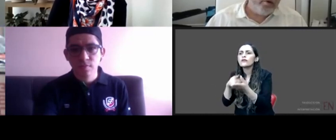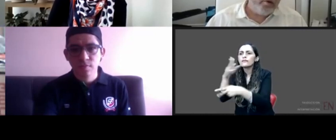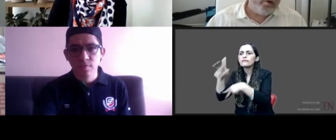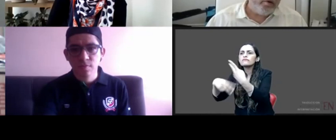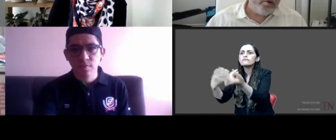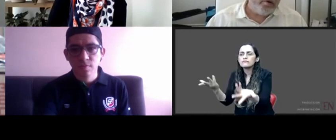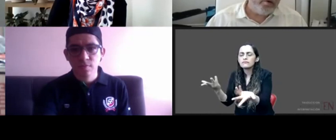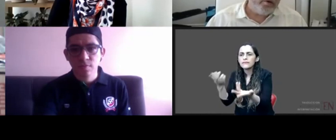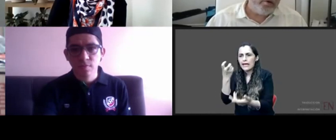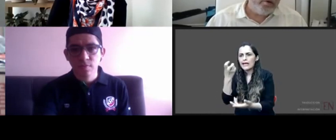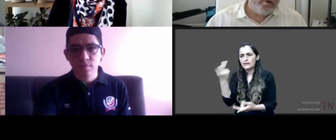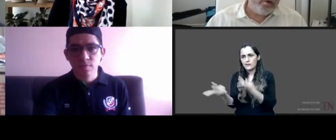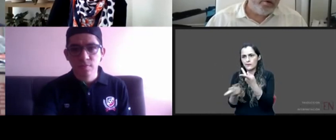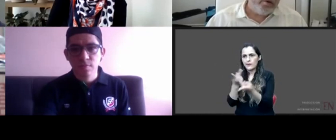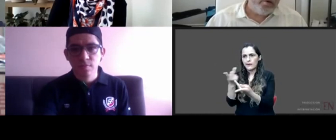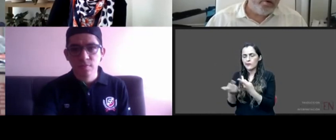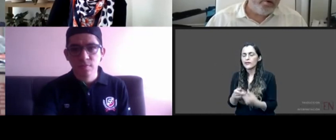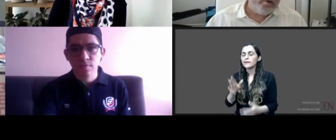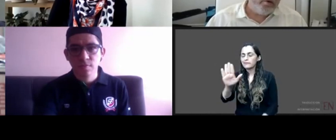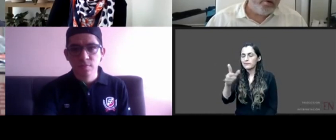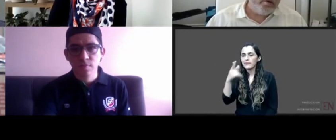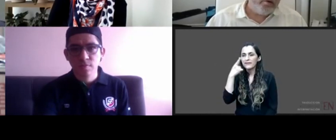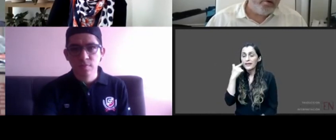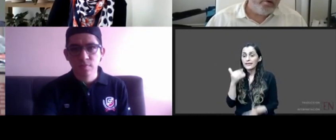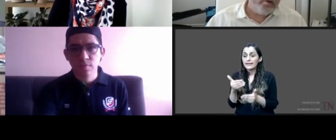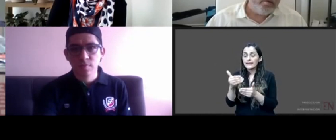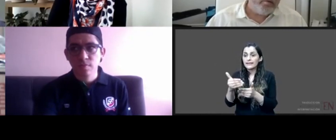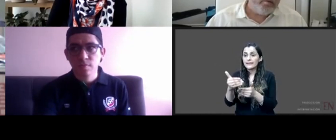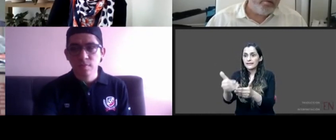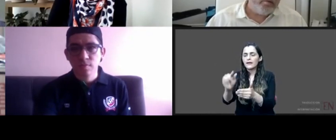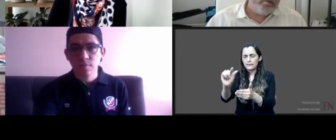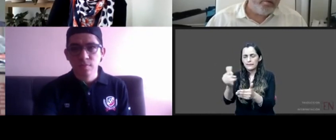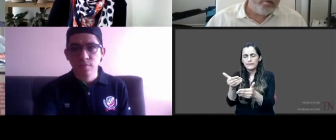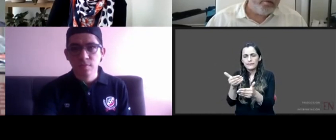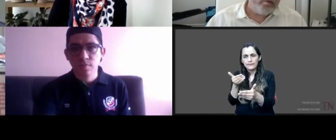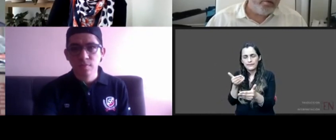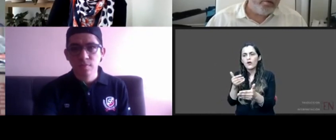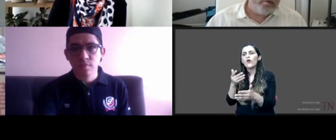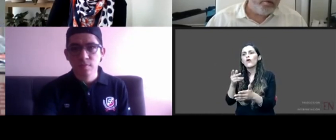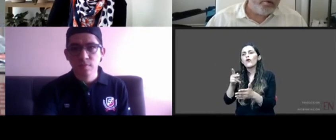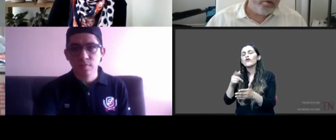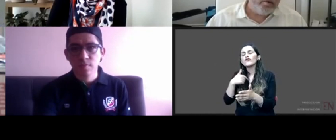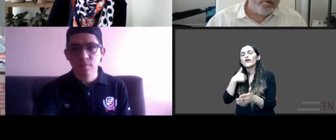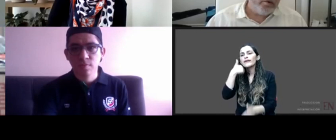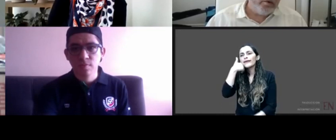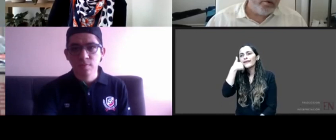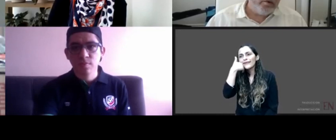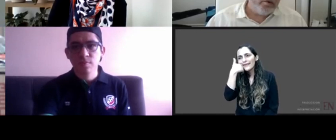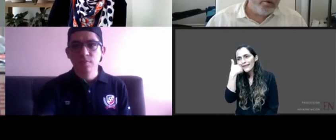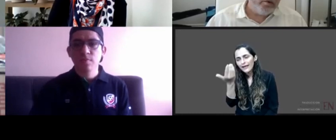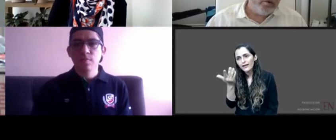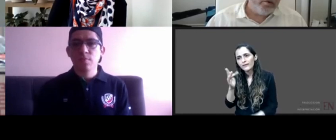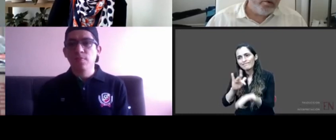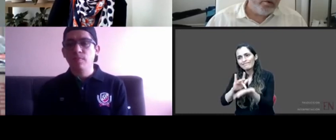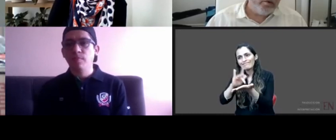del conversatorio. Yo antes de que avancemos, quiero agradecer mucho a las prácticamente 1,000